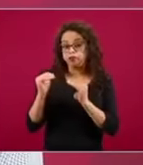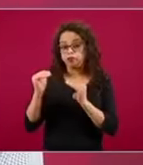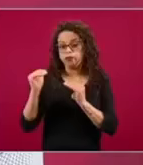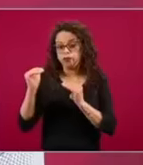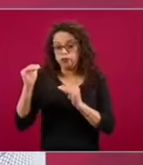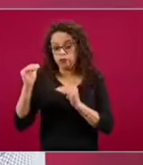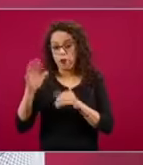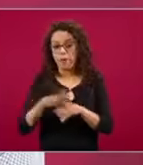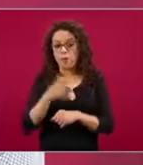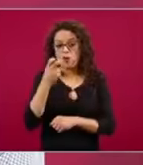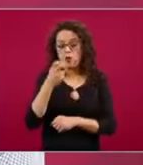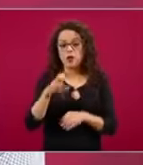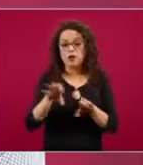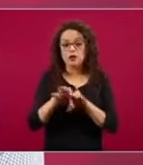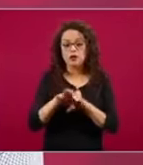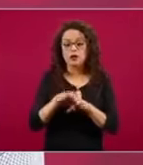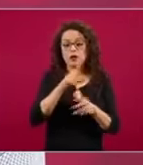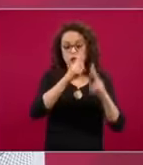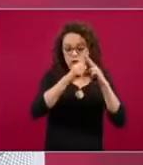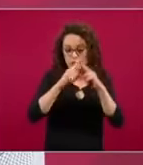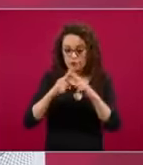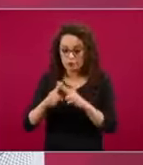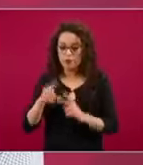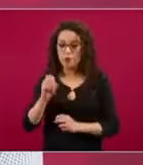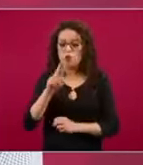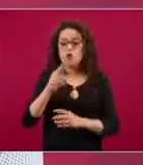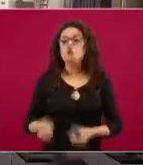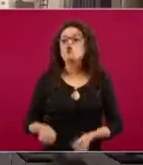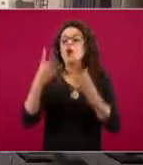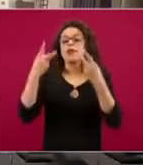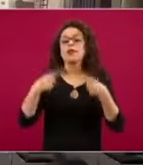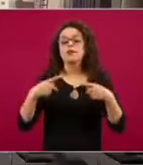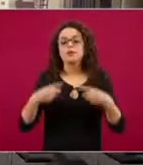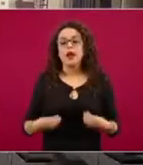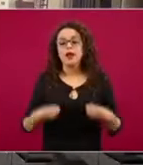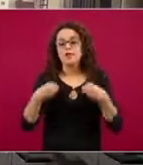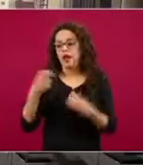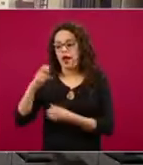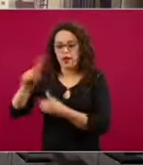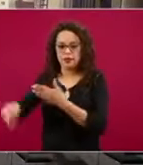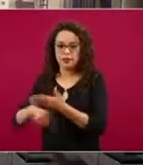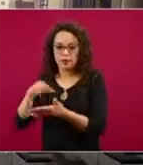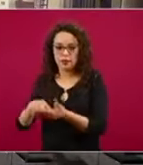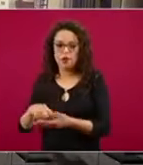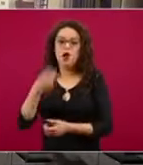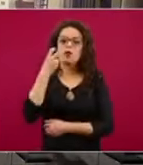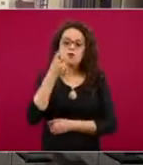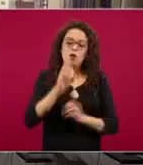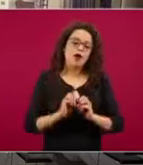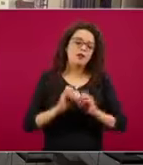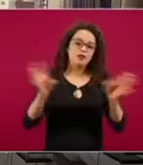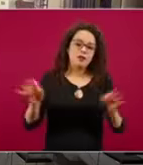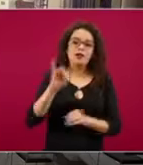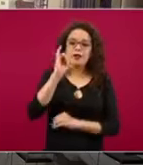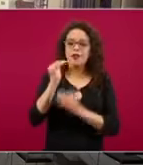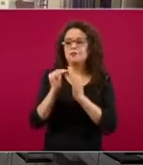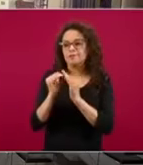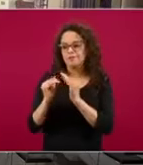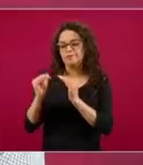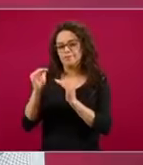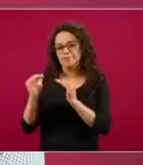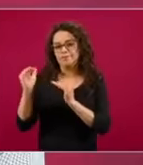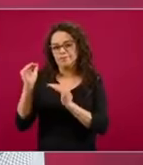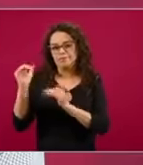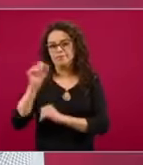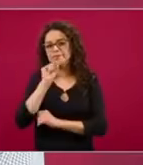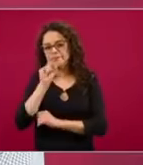lo que mide es la base poblacional, pues entonces también la mortalidad refleja un incremento como tal, pero posterior a ese y